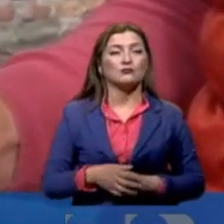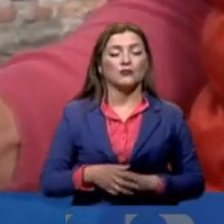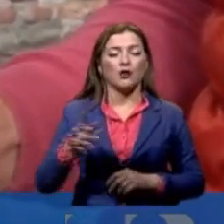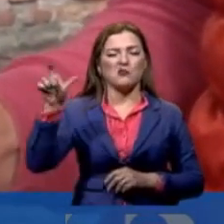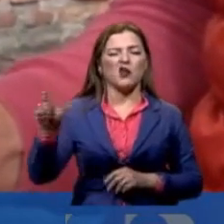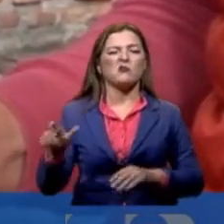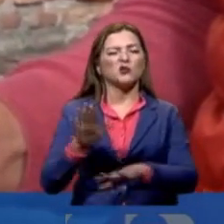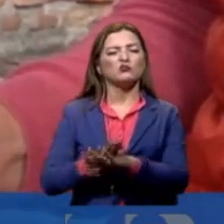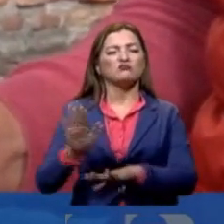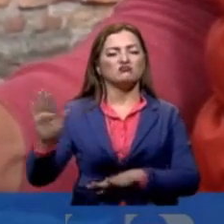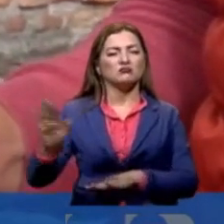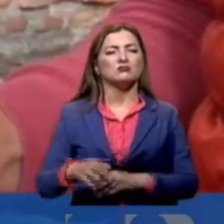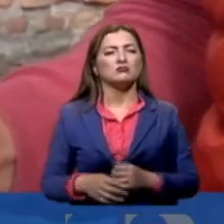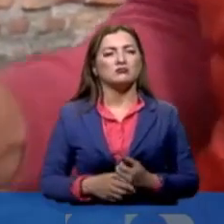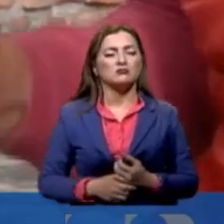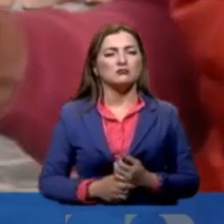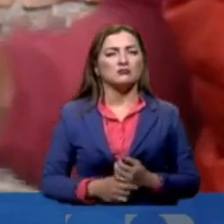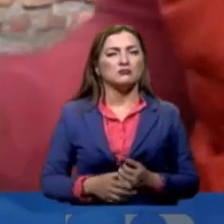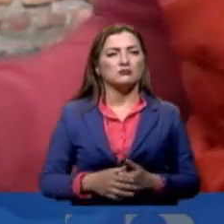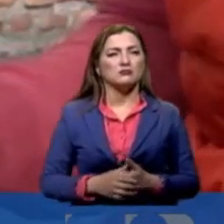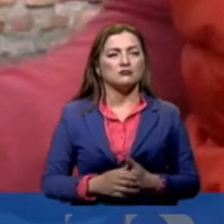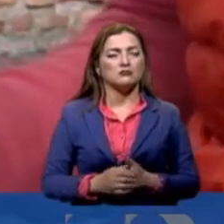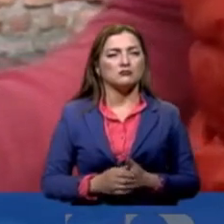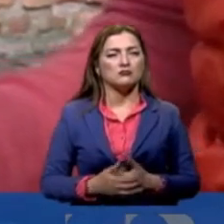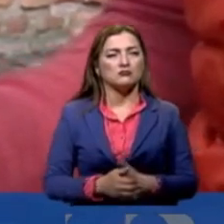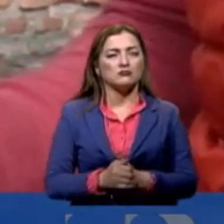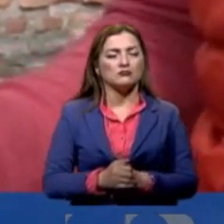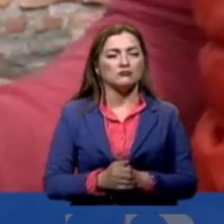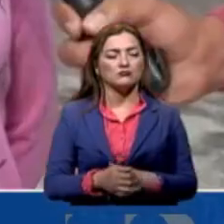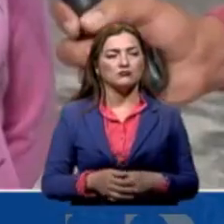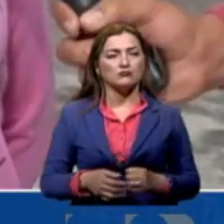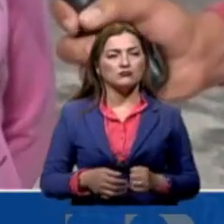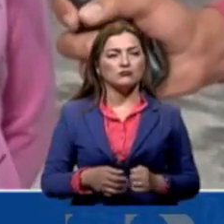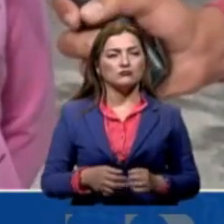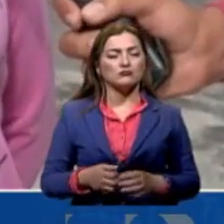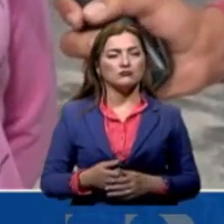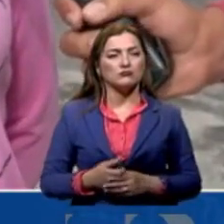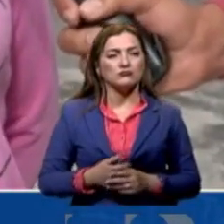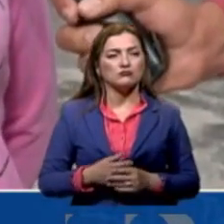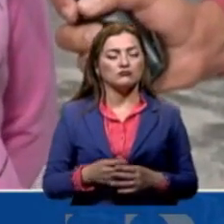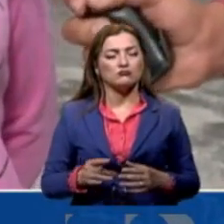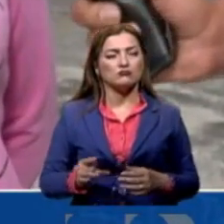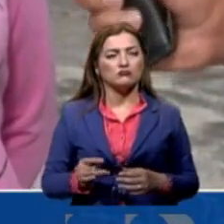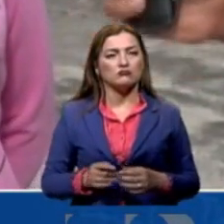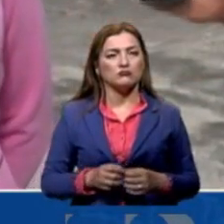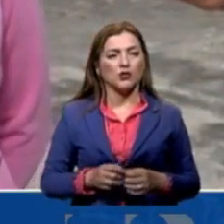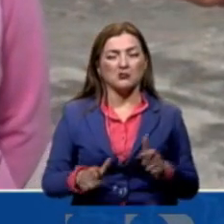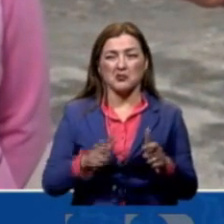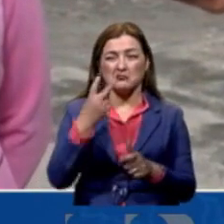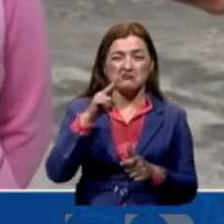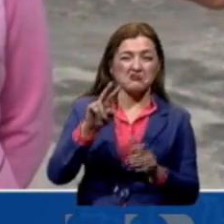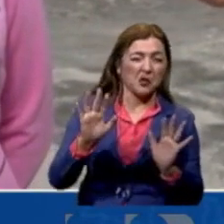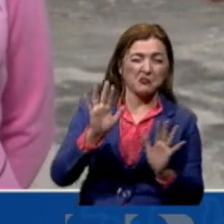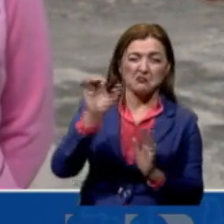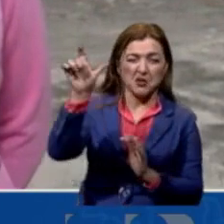provocado, habría esa posibilidad. ¿Pero qué vieron ustedes? como vecinos. ¿Vieron a alguien quizás que